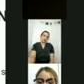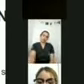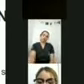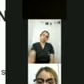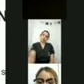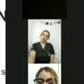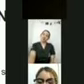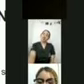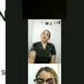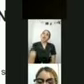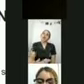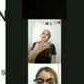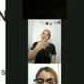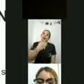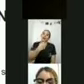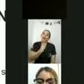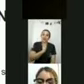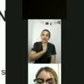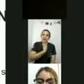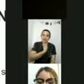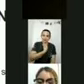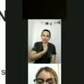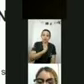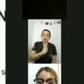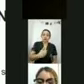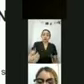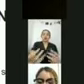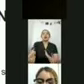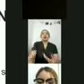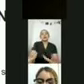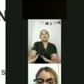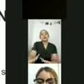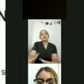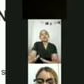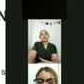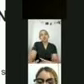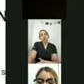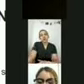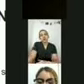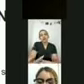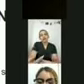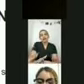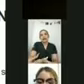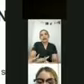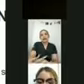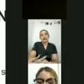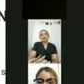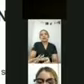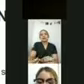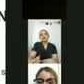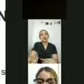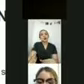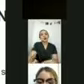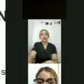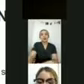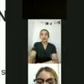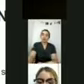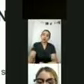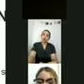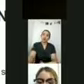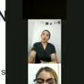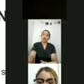la lectoescritura la adquiera el niño. Siempre se ha dicho que al llegar a la